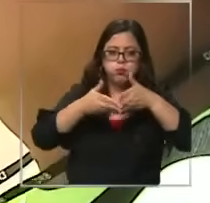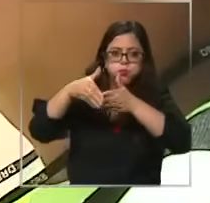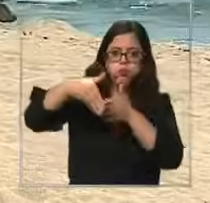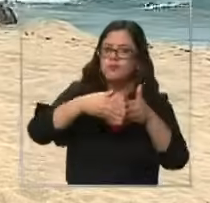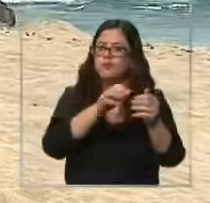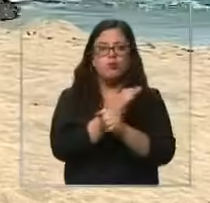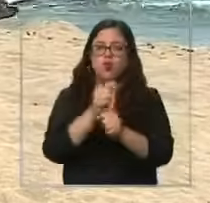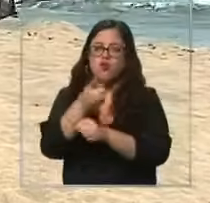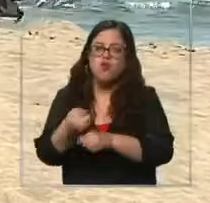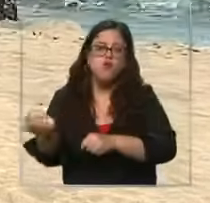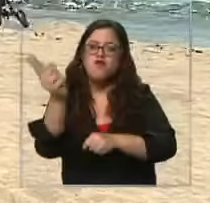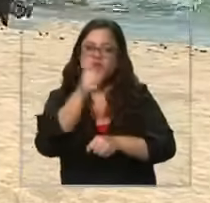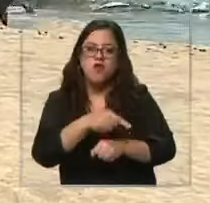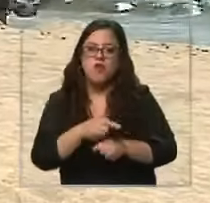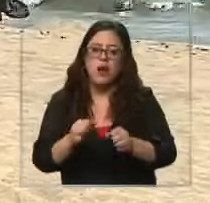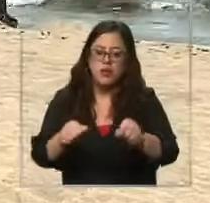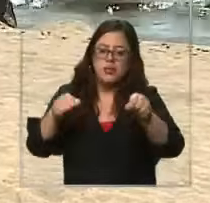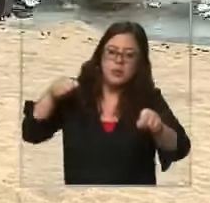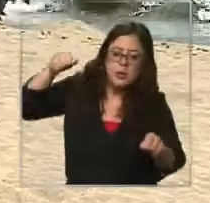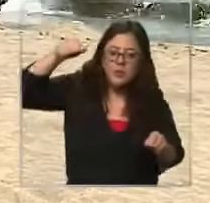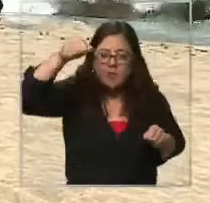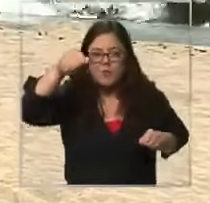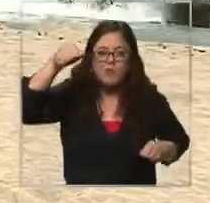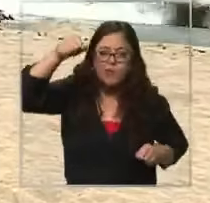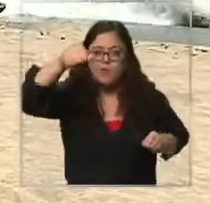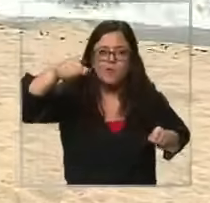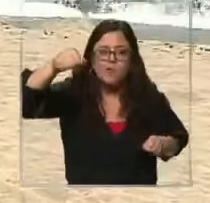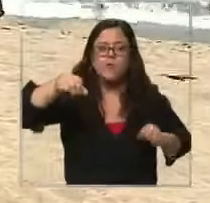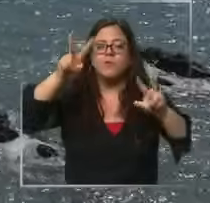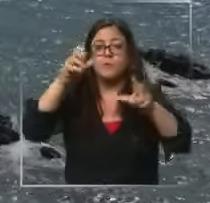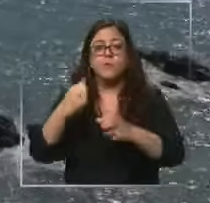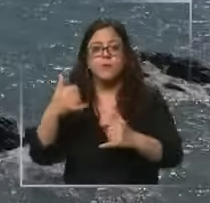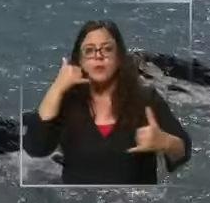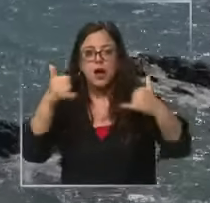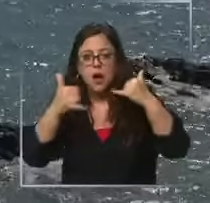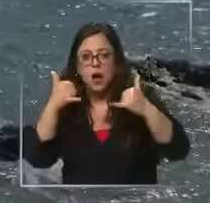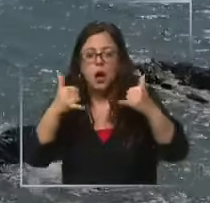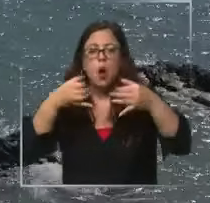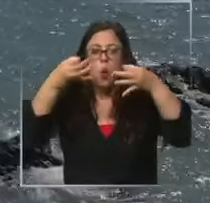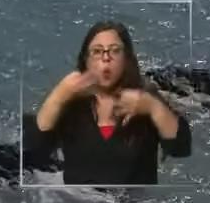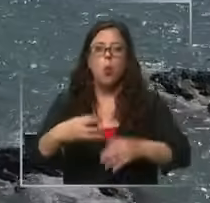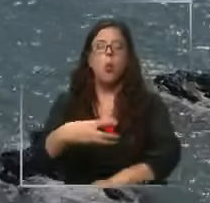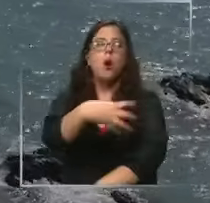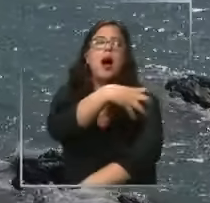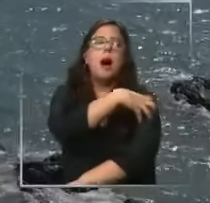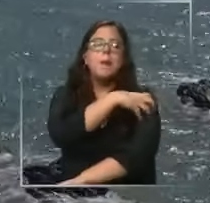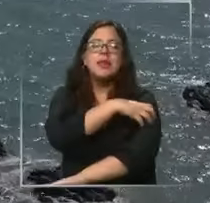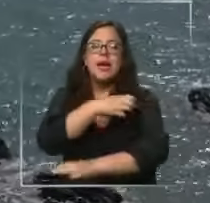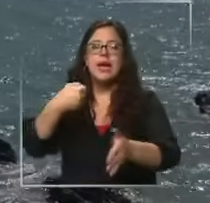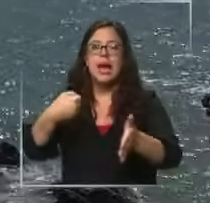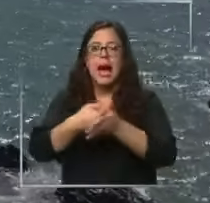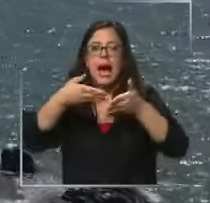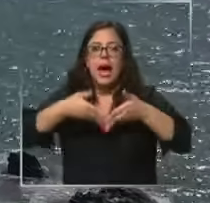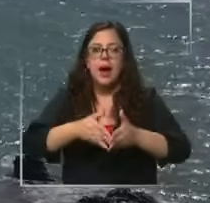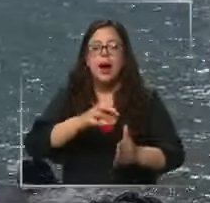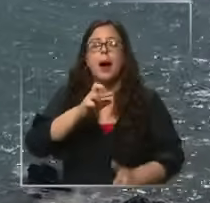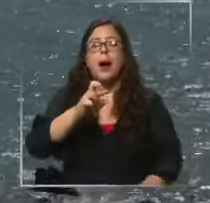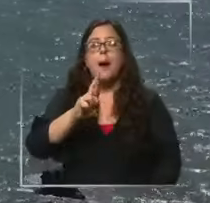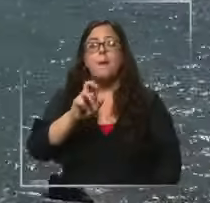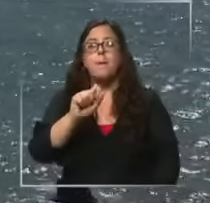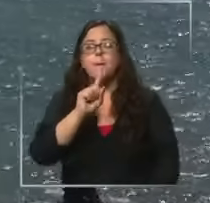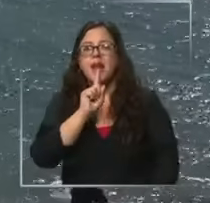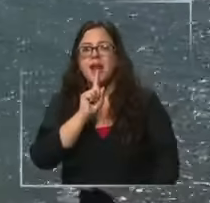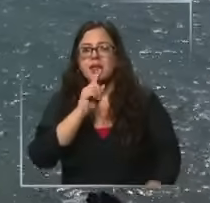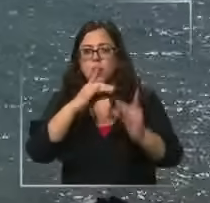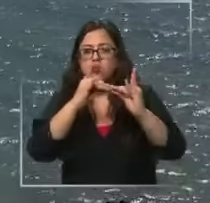de la playa por sus propios medios. Las llamadas de rescate llegan directo a la Capitanía de Puerto en el Muelle Prat y parten en